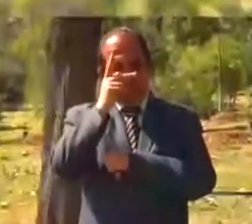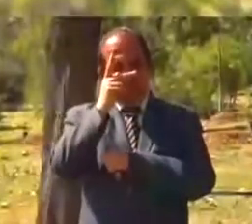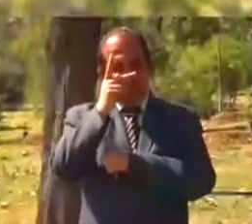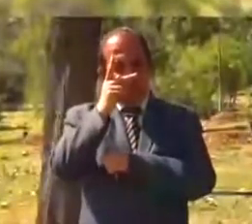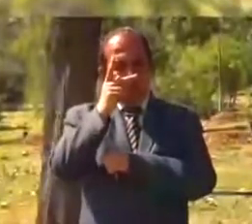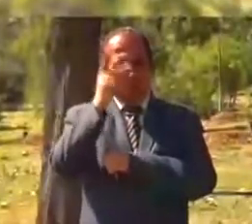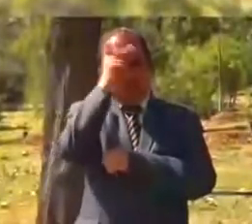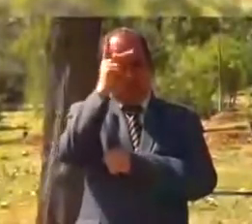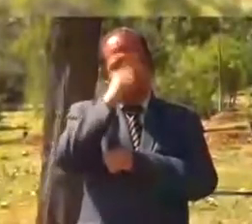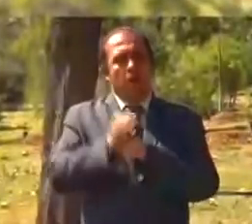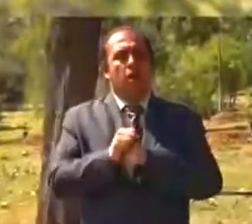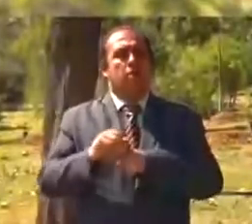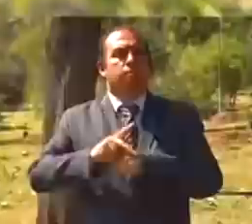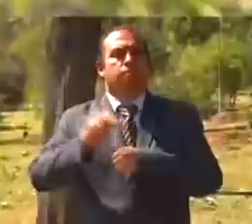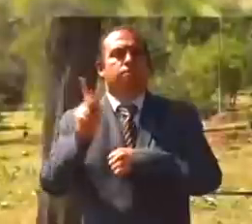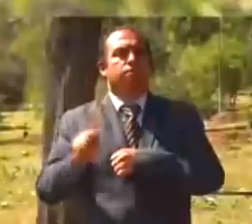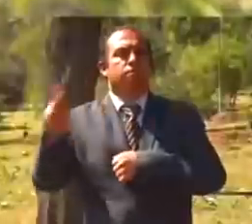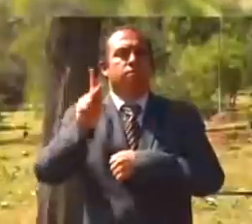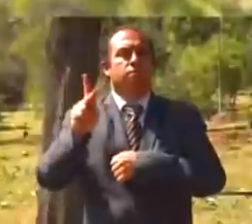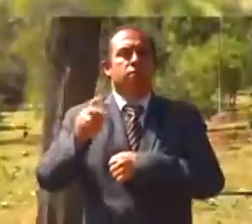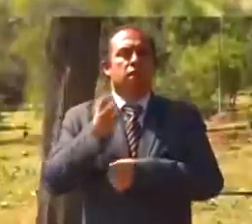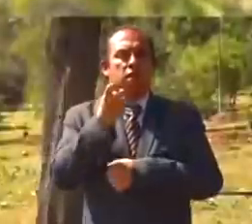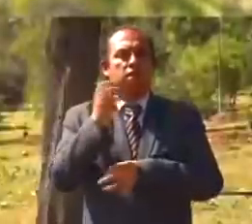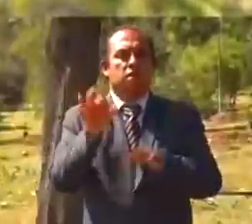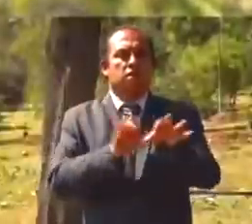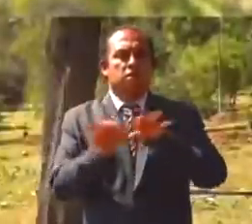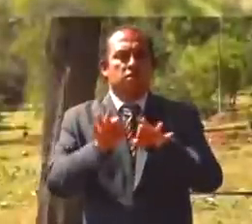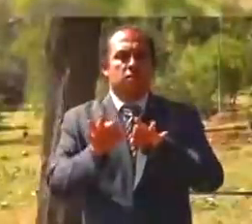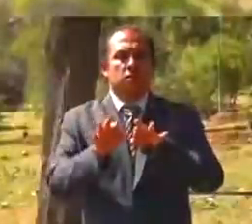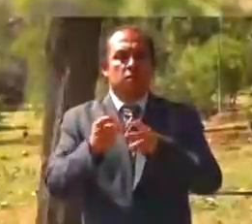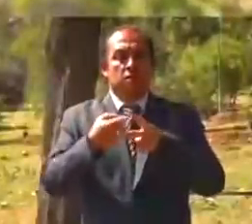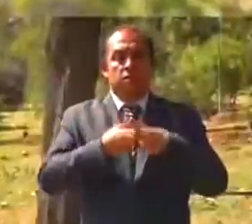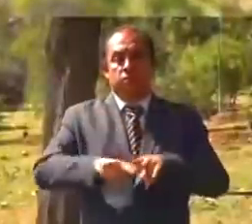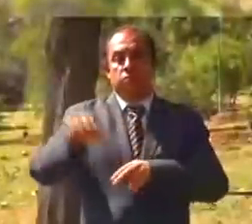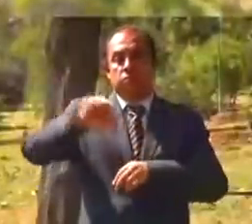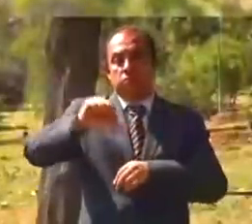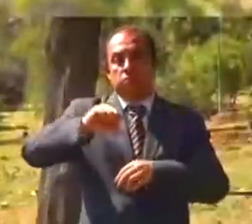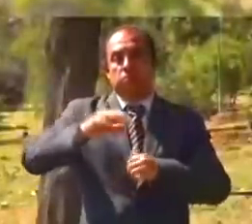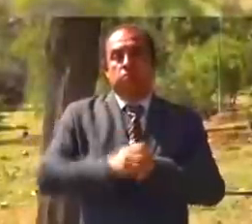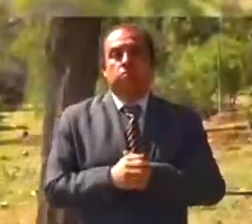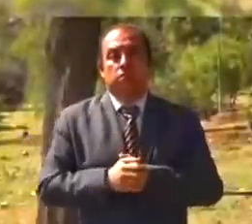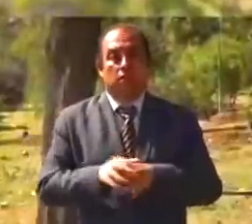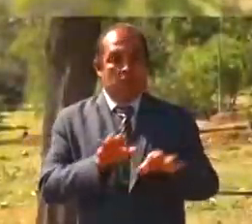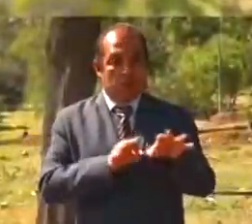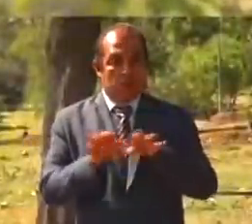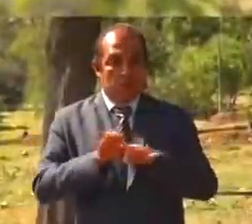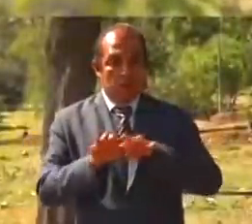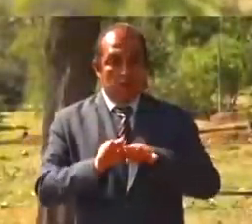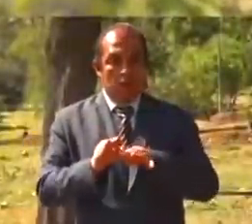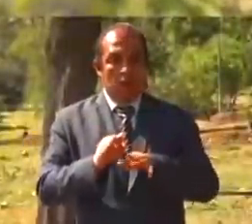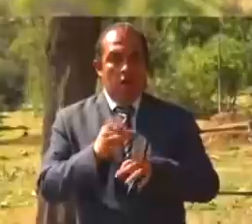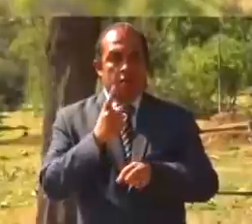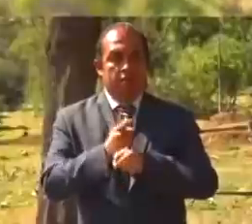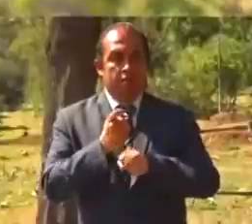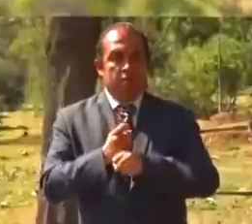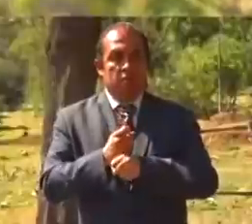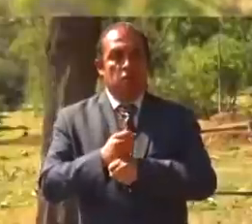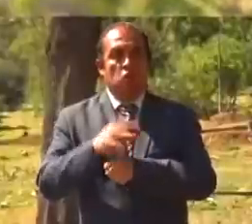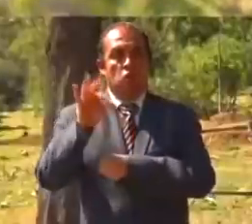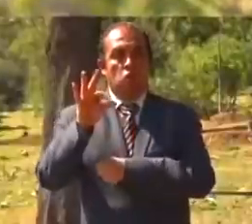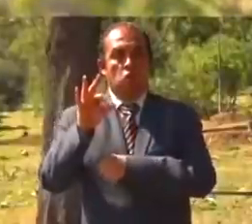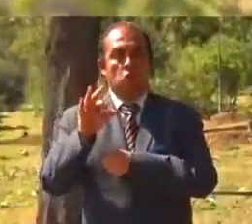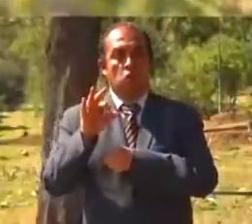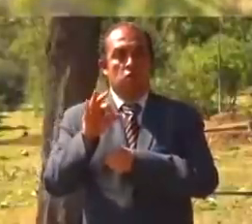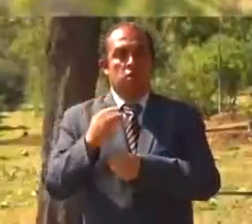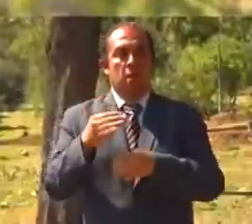población. En este trabajo que estamos iniciando hoy, estamos trabajando en las primeras 40